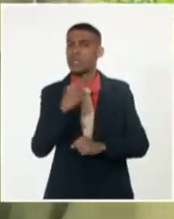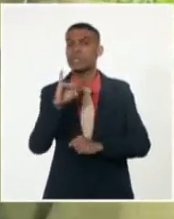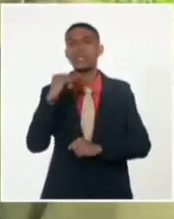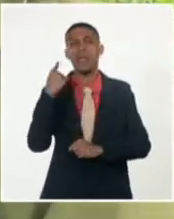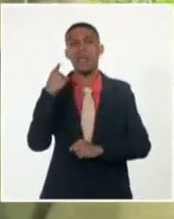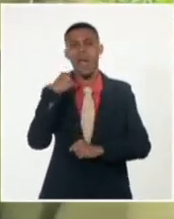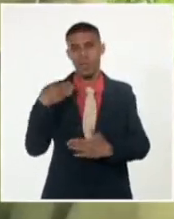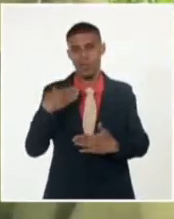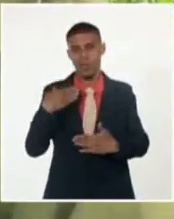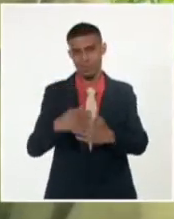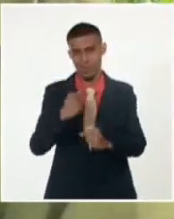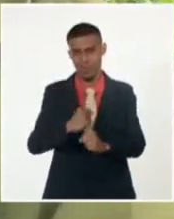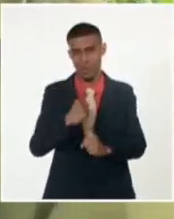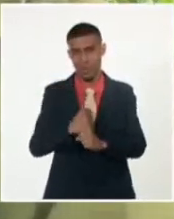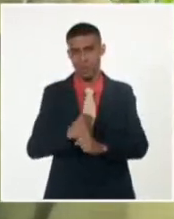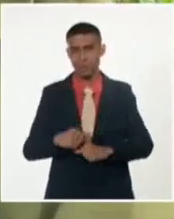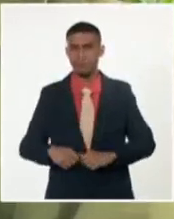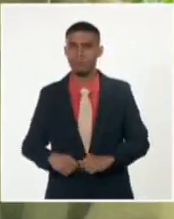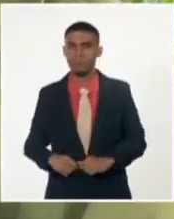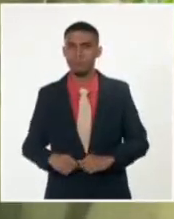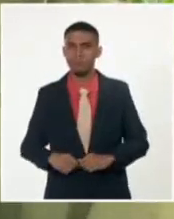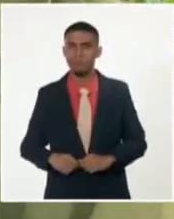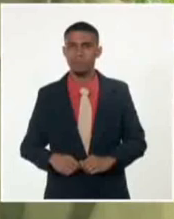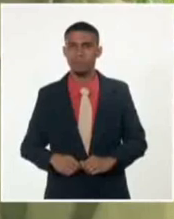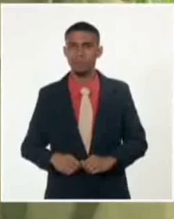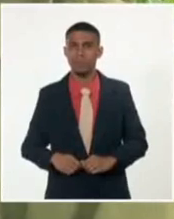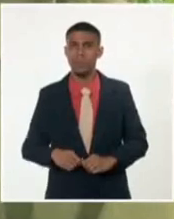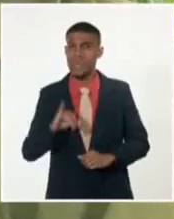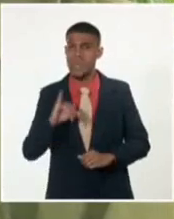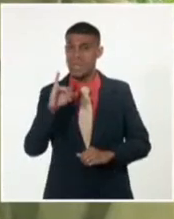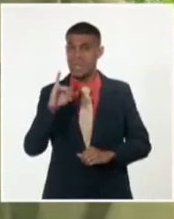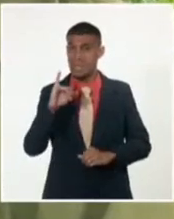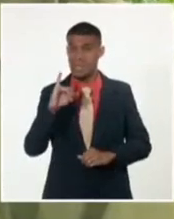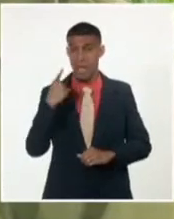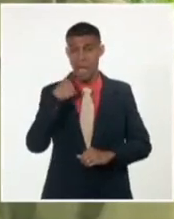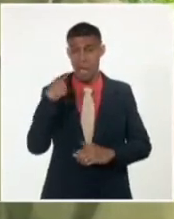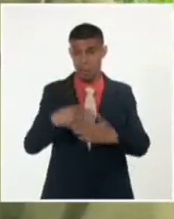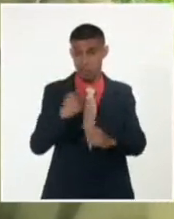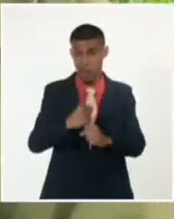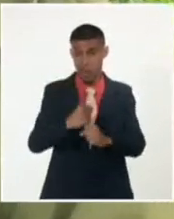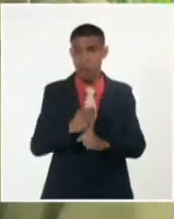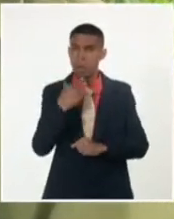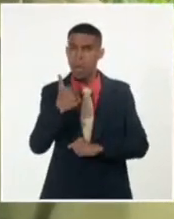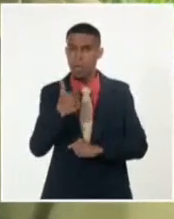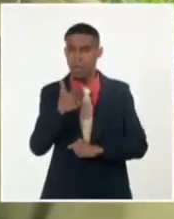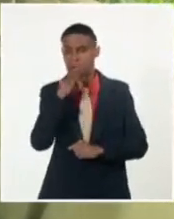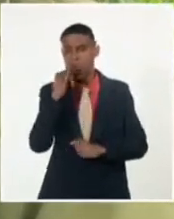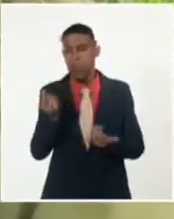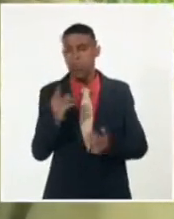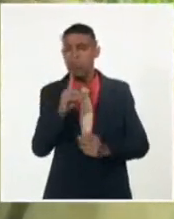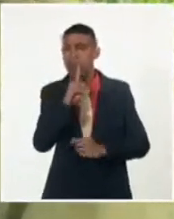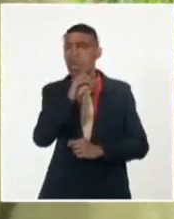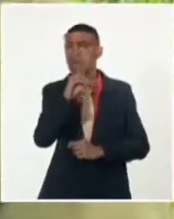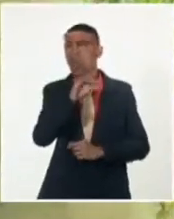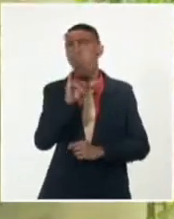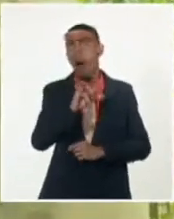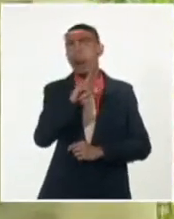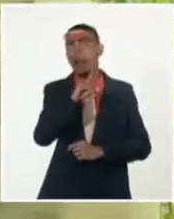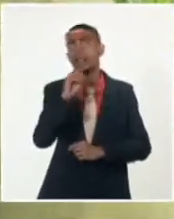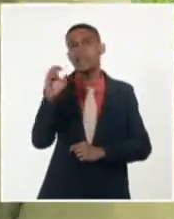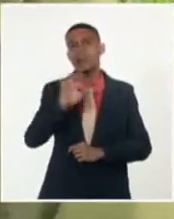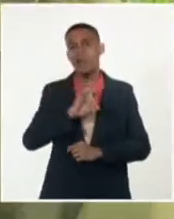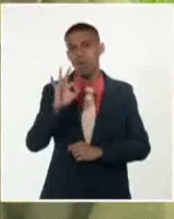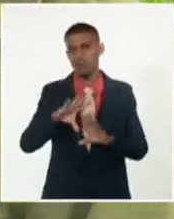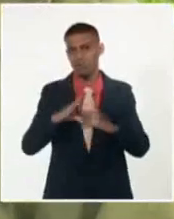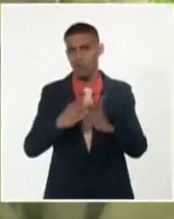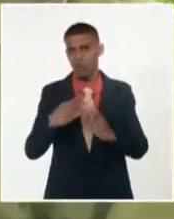visto realmente los beneficios? Sí, los resultados, sí, como no, 100%. De esa forma de uno tener